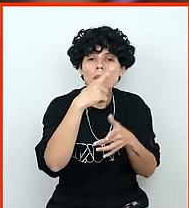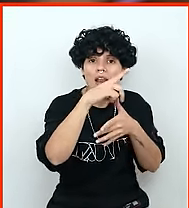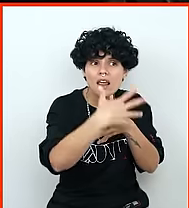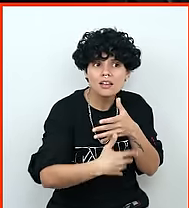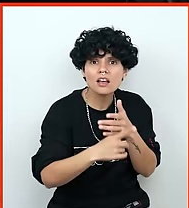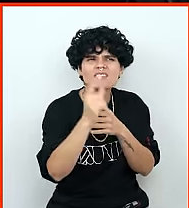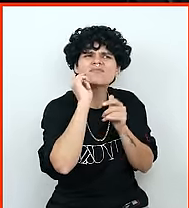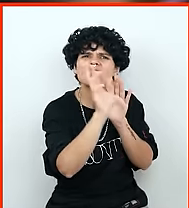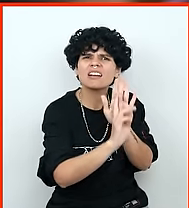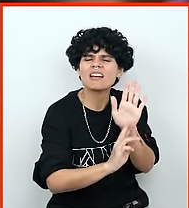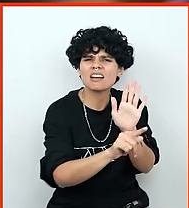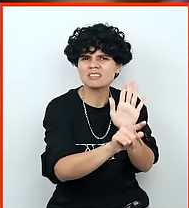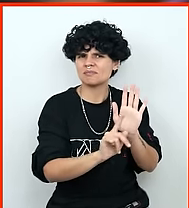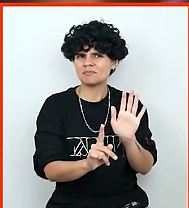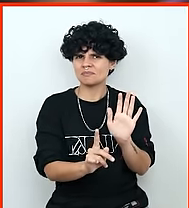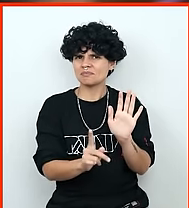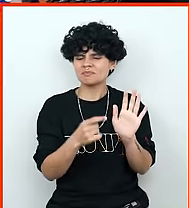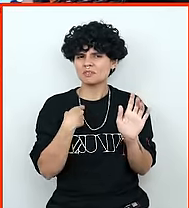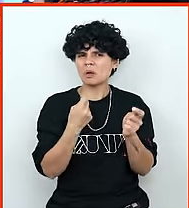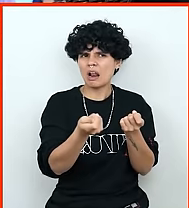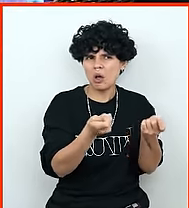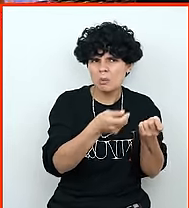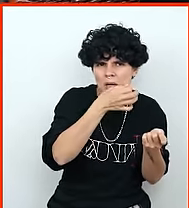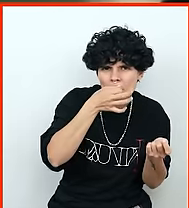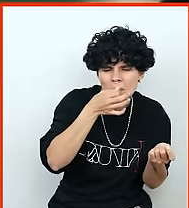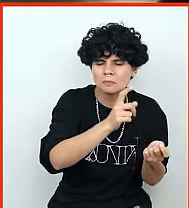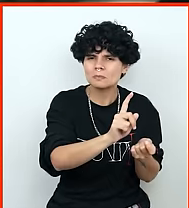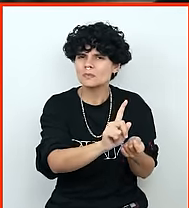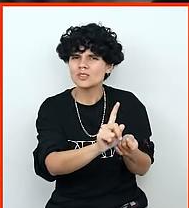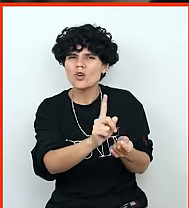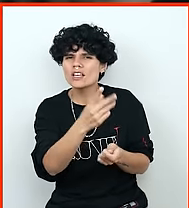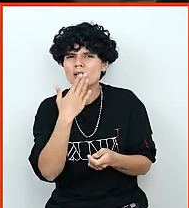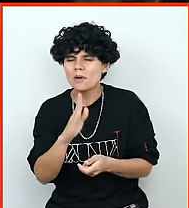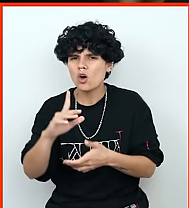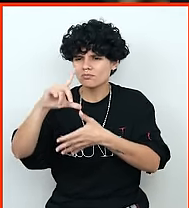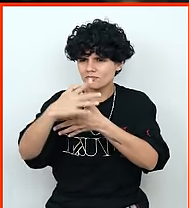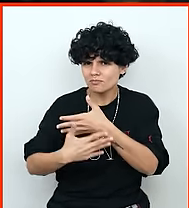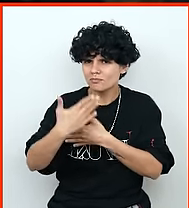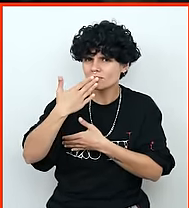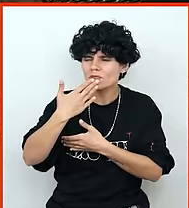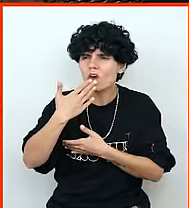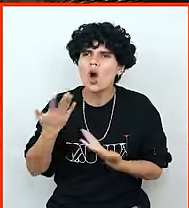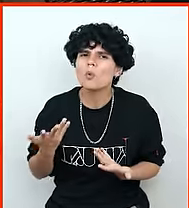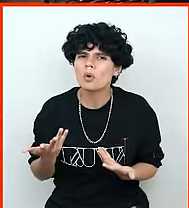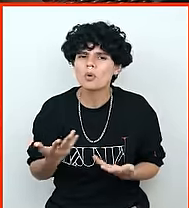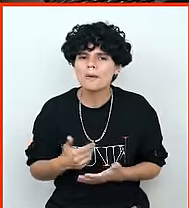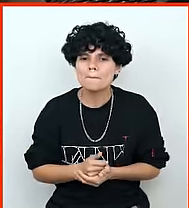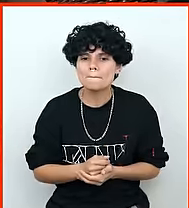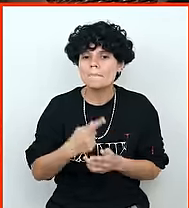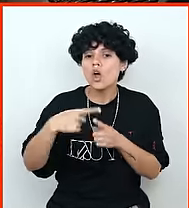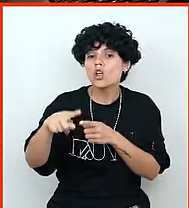que también lo quieren hacer, pero bajo su óptica, y su óptica quizás no es la mejor. Saca tu alguna.